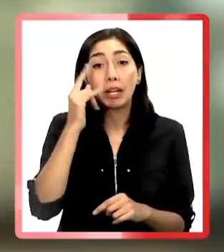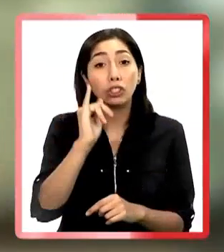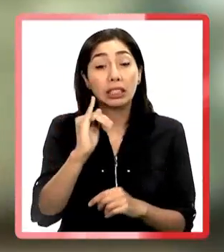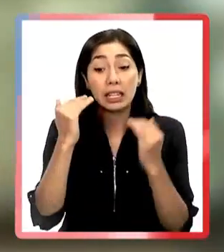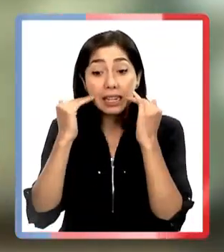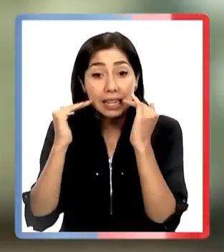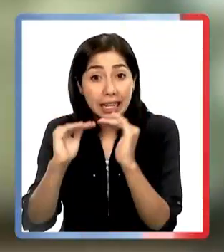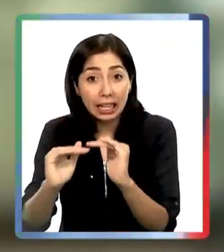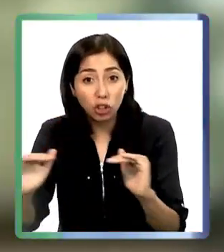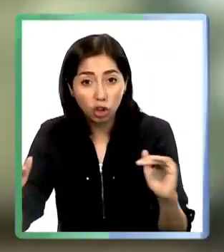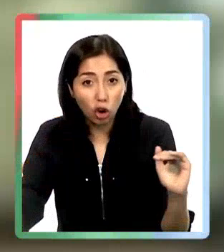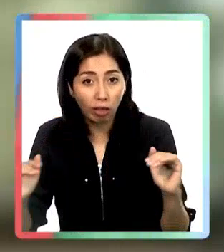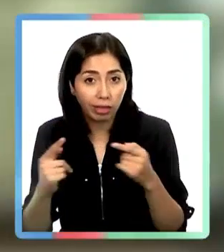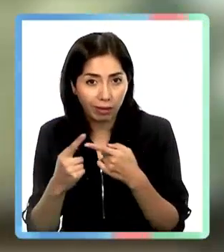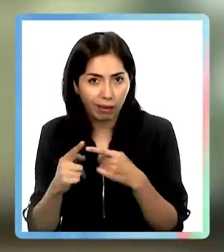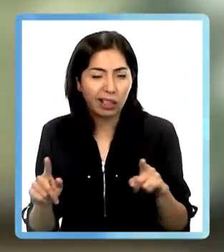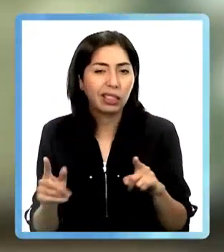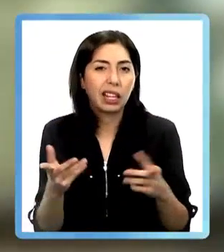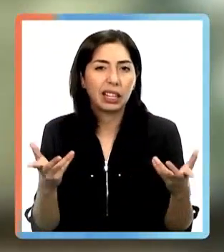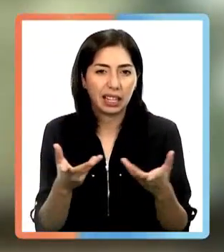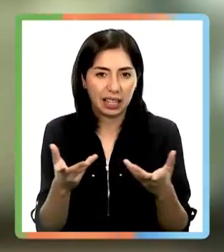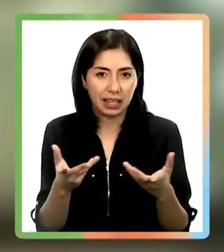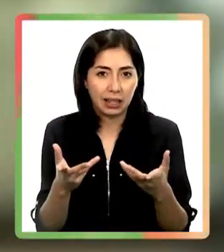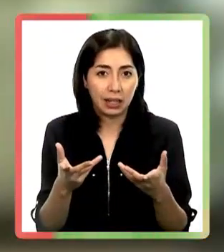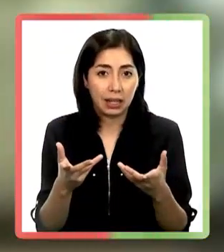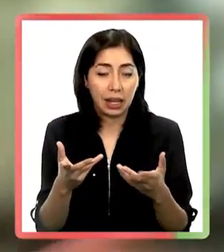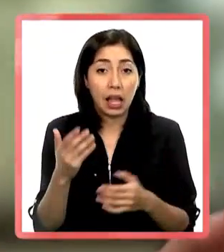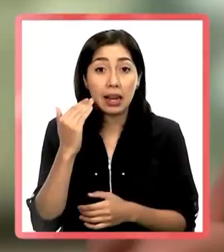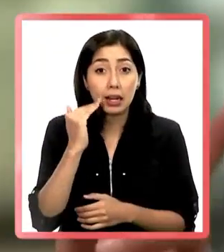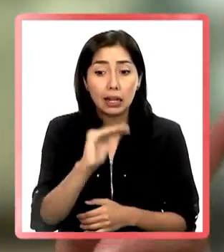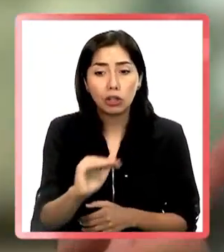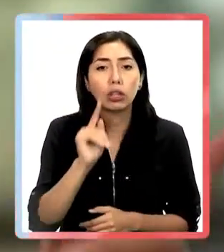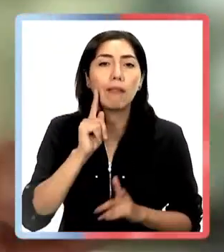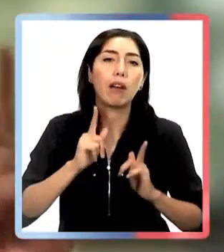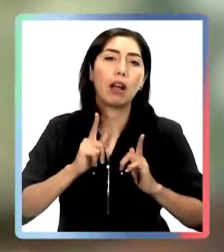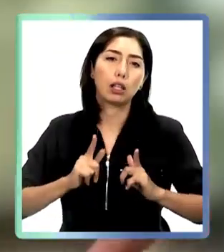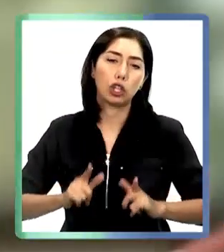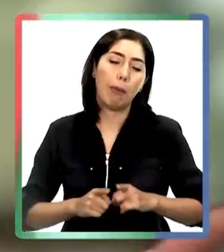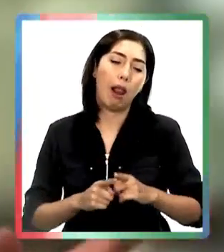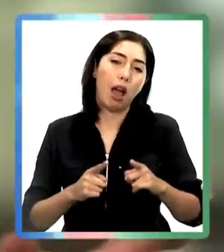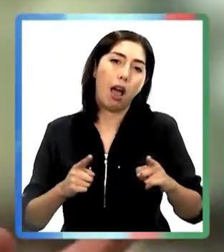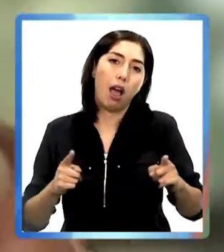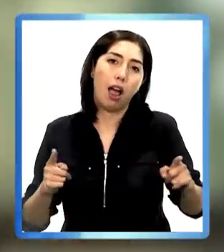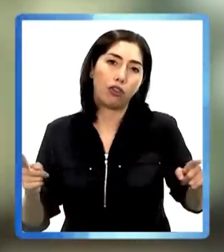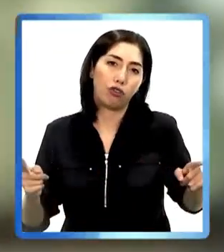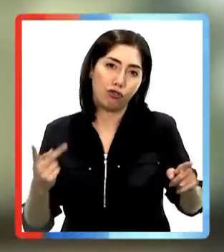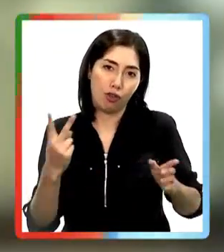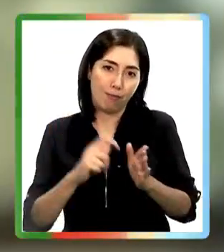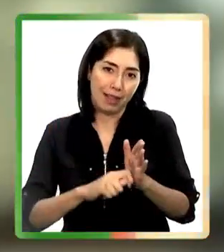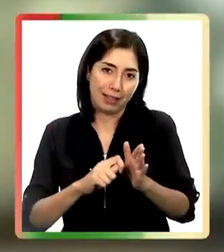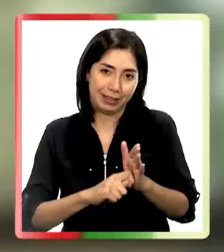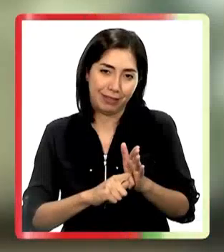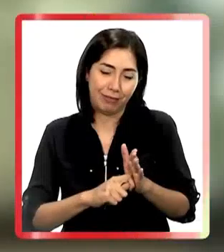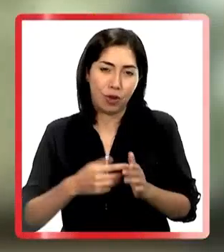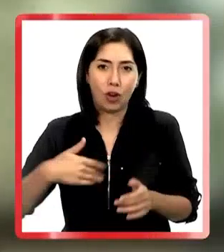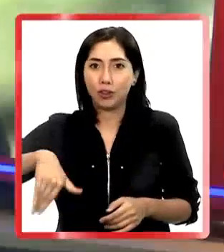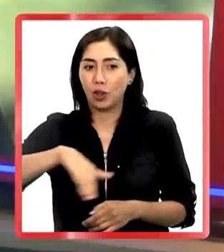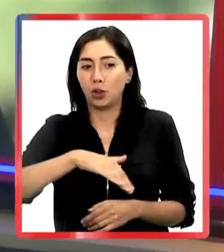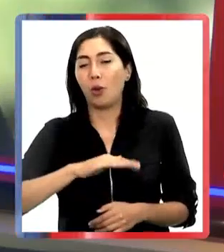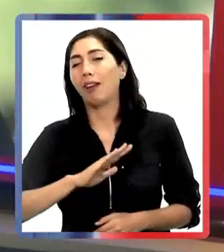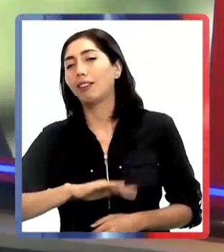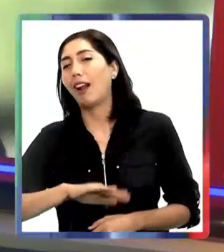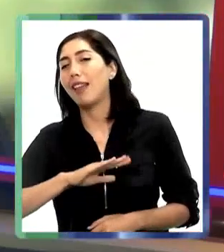ser diferente en los niños es que los niños tienen un periodo de vacaciones harto más largo, si todos nos acordamos, ¿cierto? Y echamos de